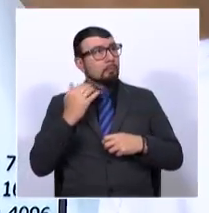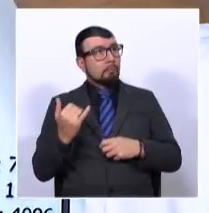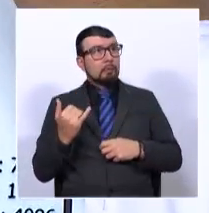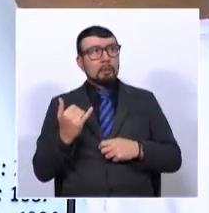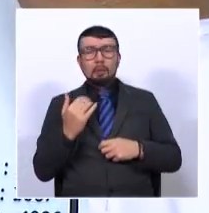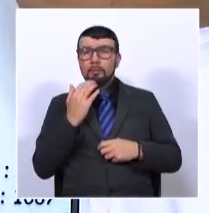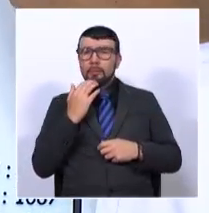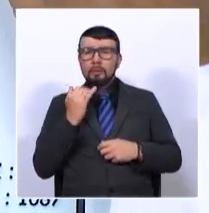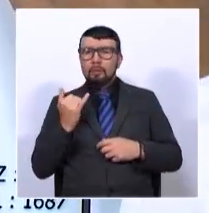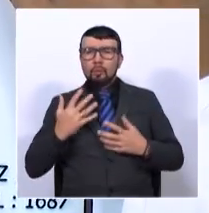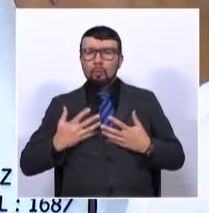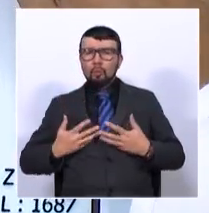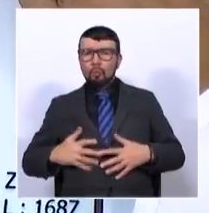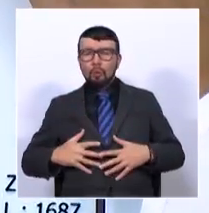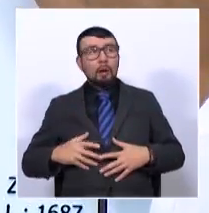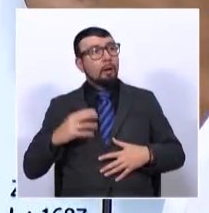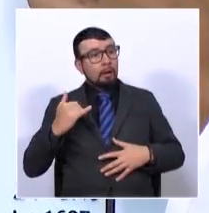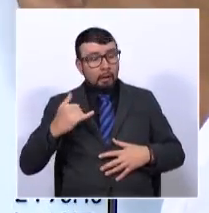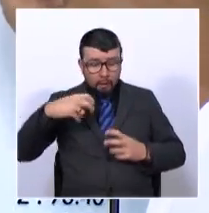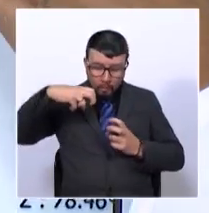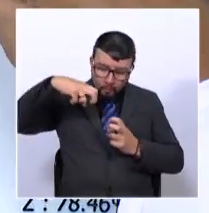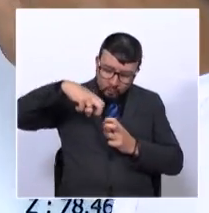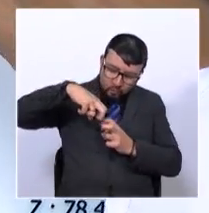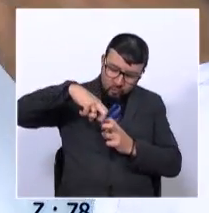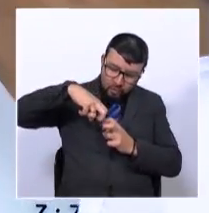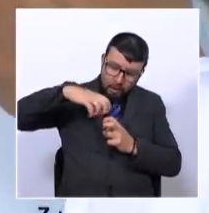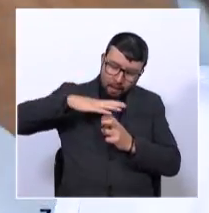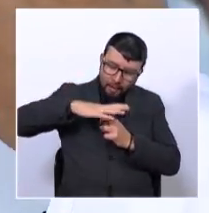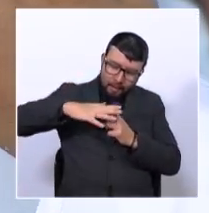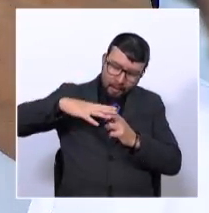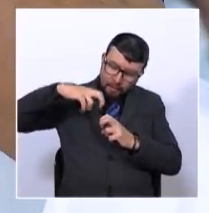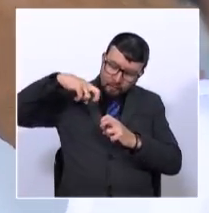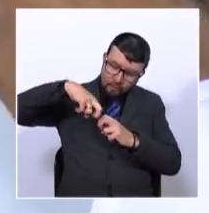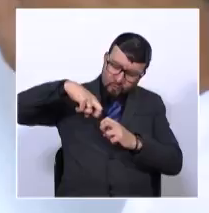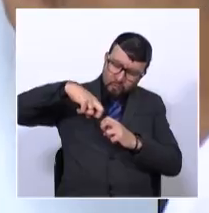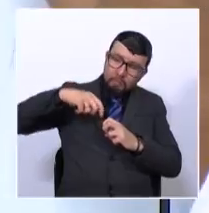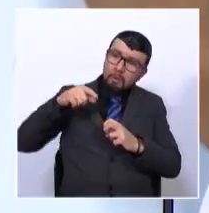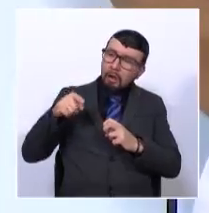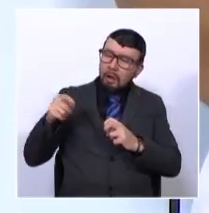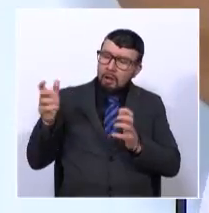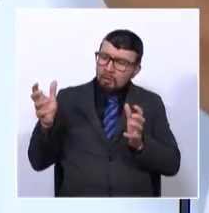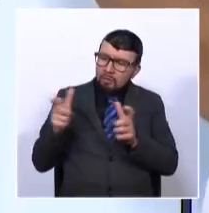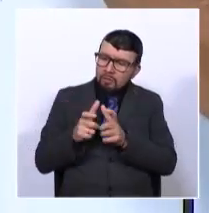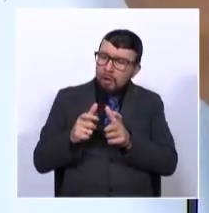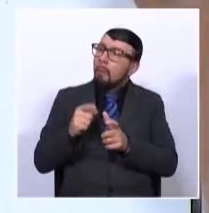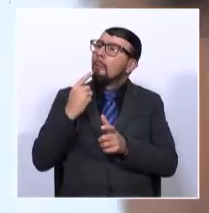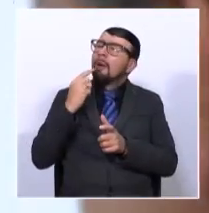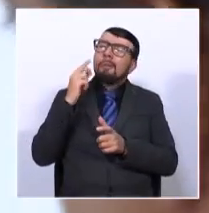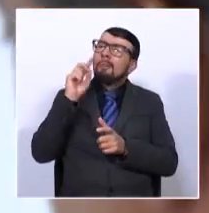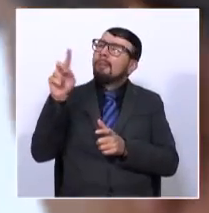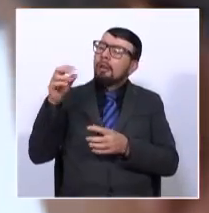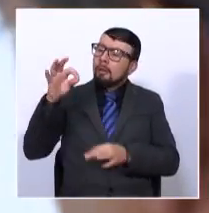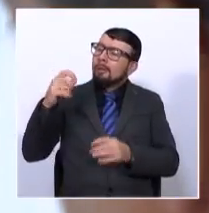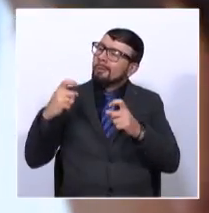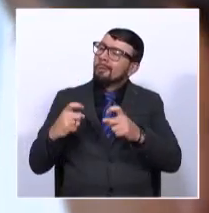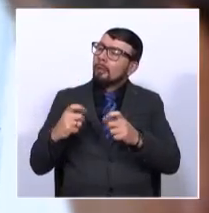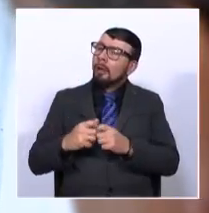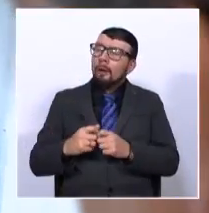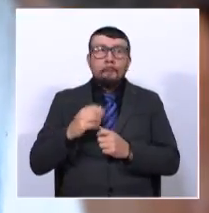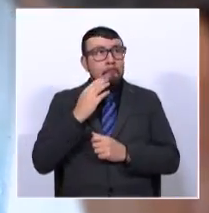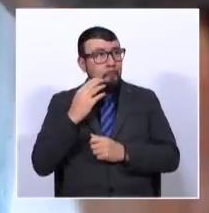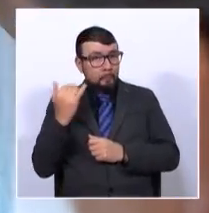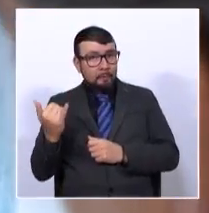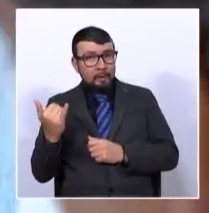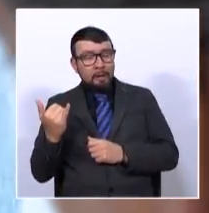cadera, rodilla, donde sea, ese espacio se ha disminuido. Hablemos de esa radiografía, doctor Germán. Bueno, entonces aquí vemos las estructuras